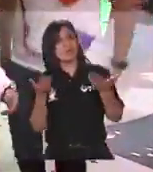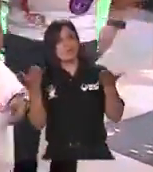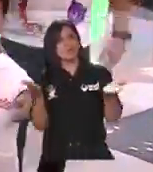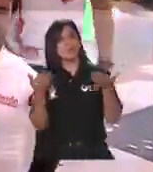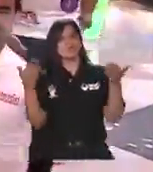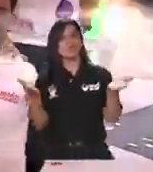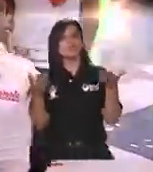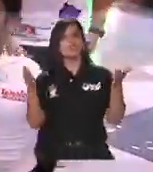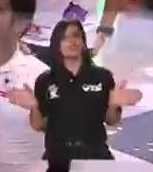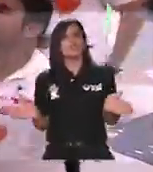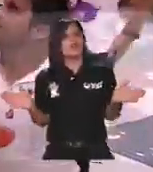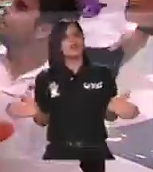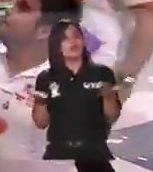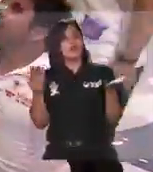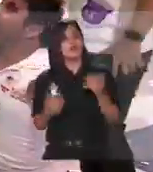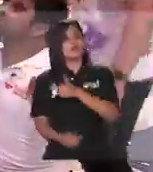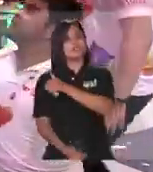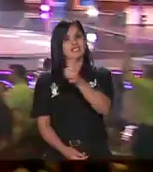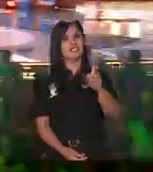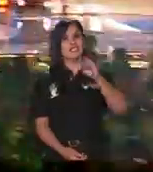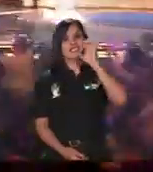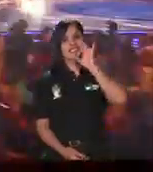vamos. Ahora sí, ahora sí, ahora sí, ahora sí.